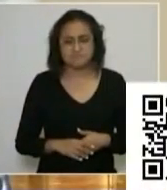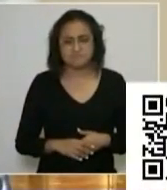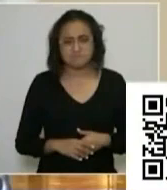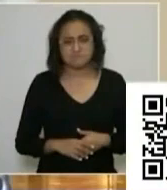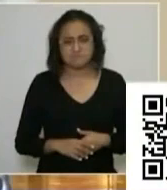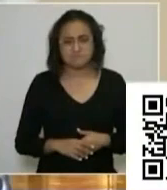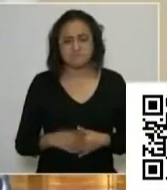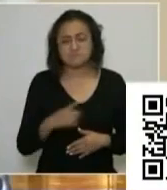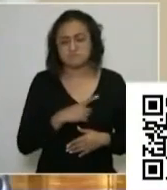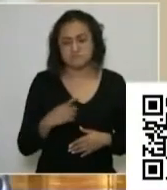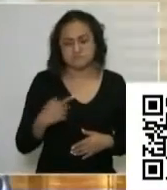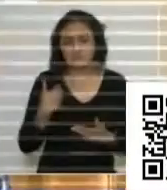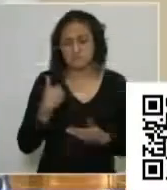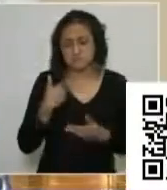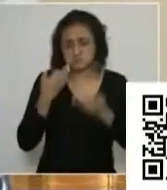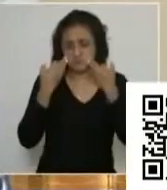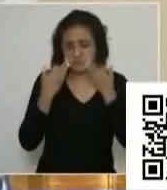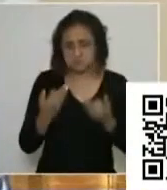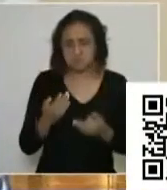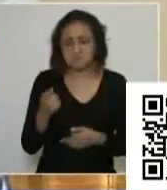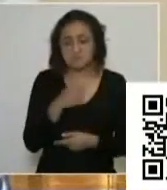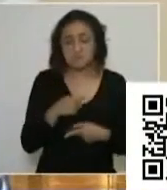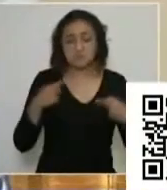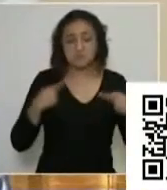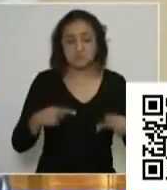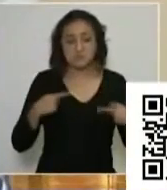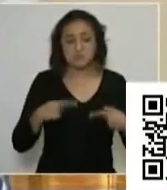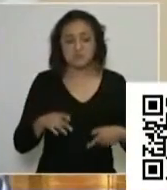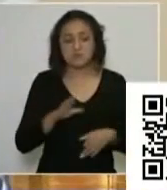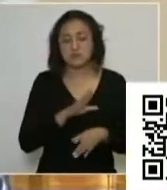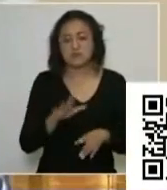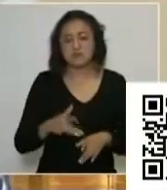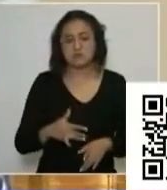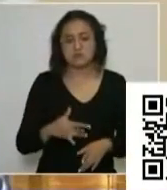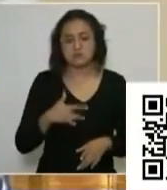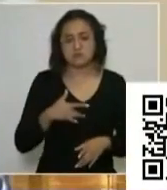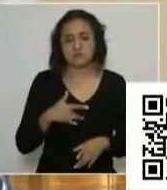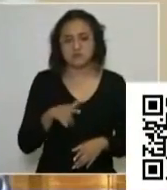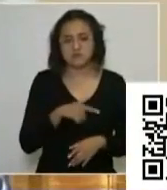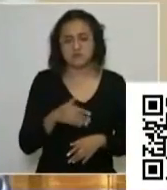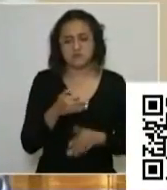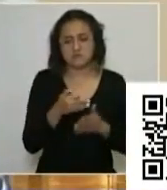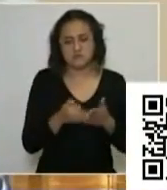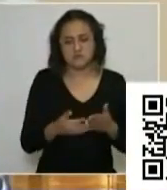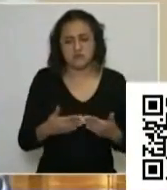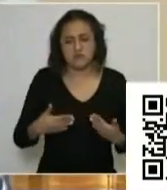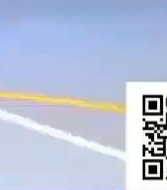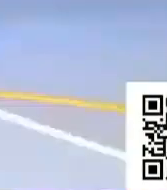respeto a los derechos a terceros. Lo que la gente ya tiene una sensación es de desconfianza.